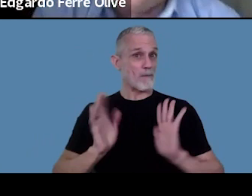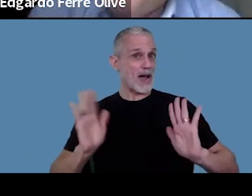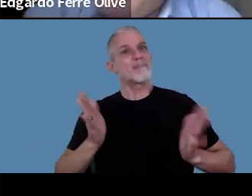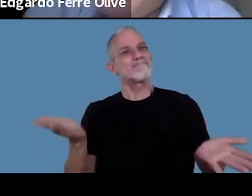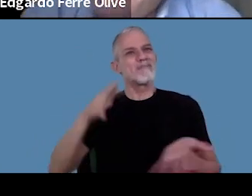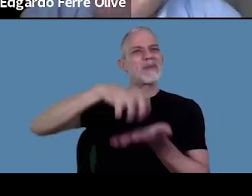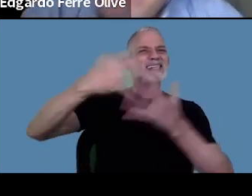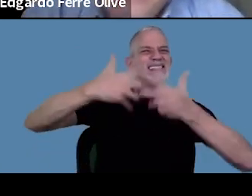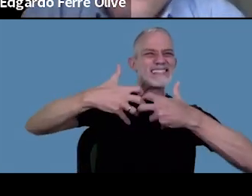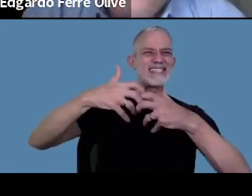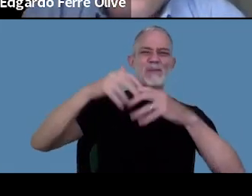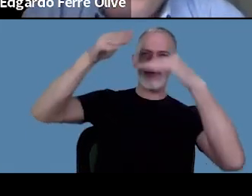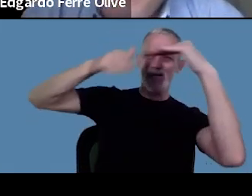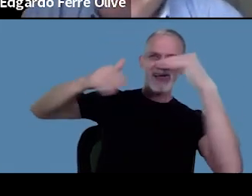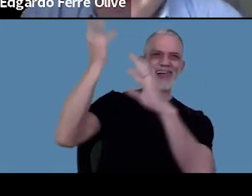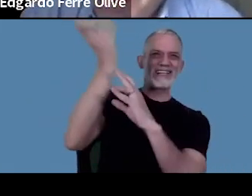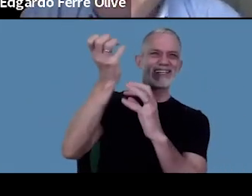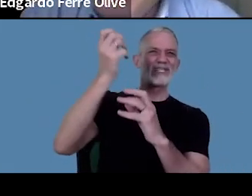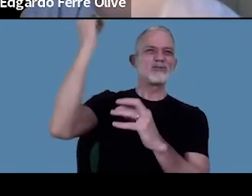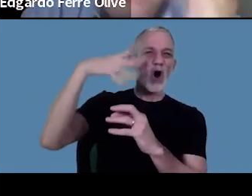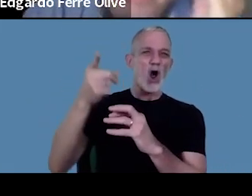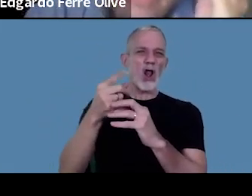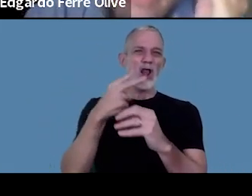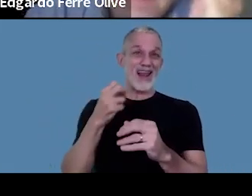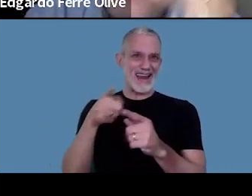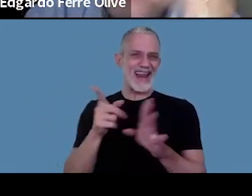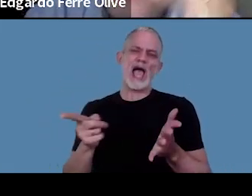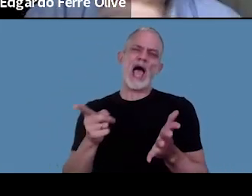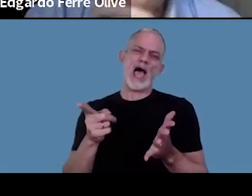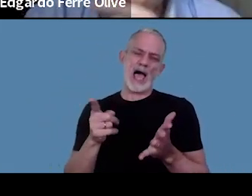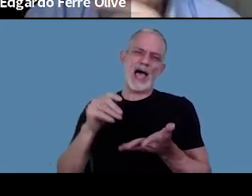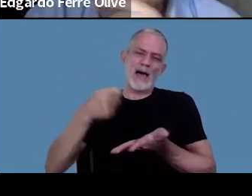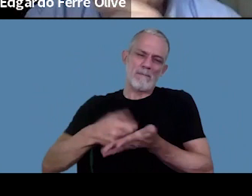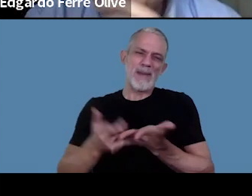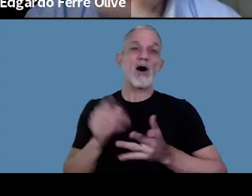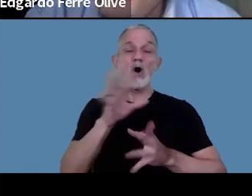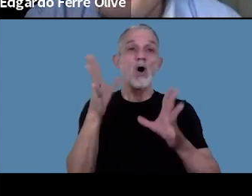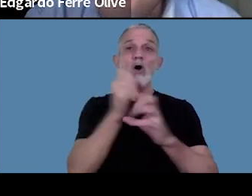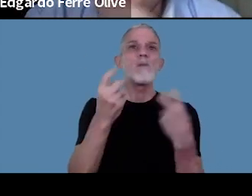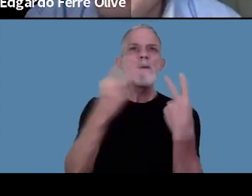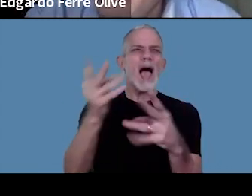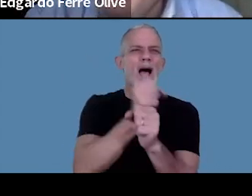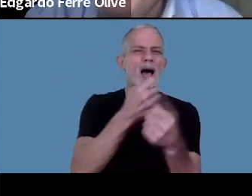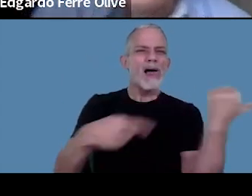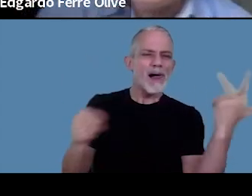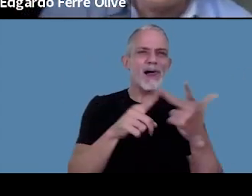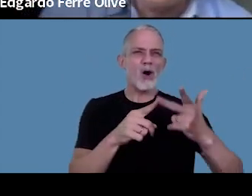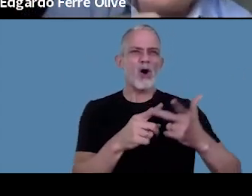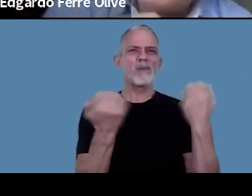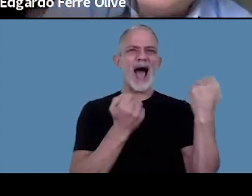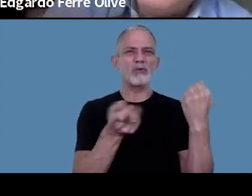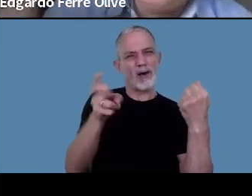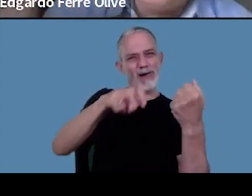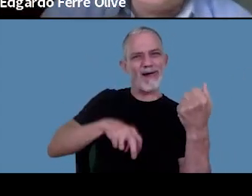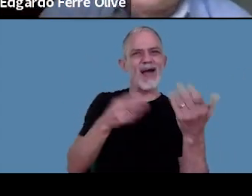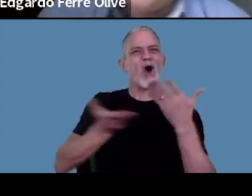de energías renovables. Otro tema que trabajar en municipios, el transporte de trabajadores, el carpooling, el car sharing, el